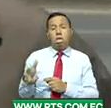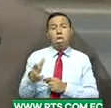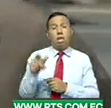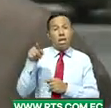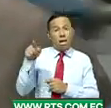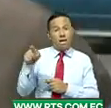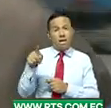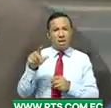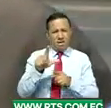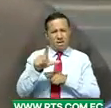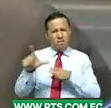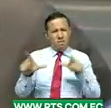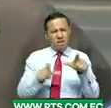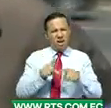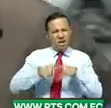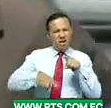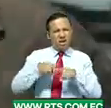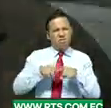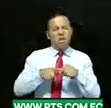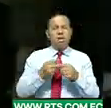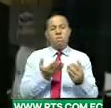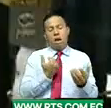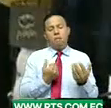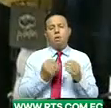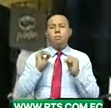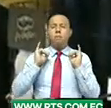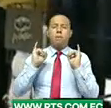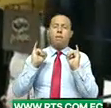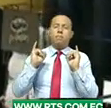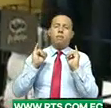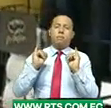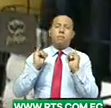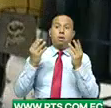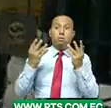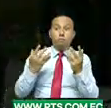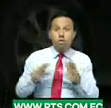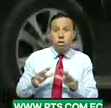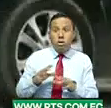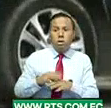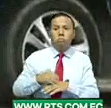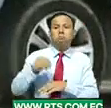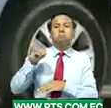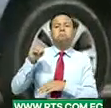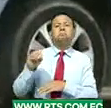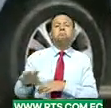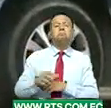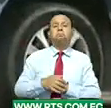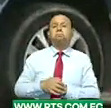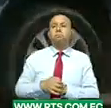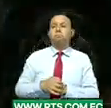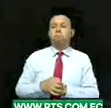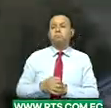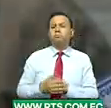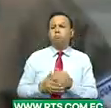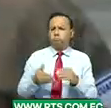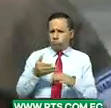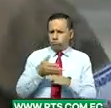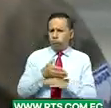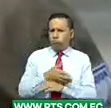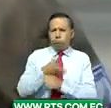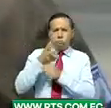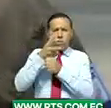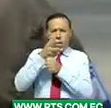habían reunido entre amigos y posterior lo habían dejado abandonado en la gasolinera. De igual manera se verificó en las